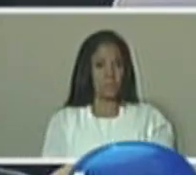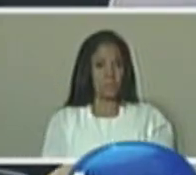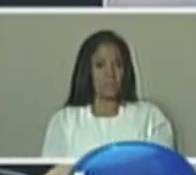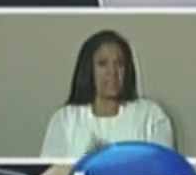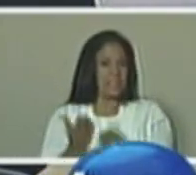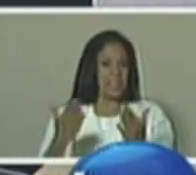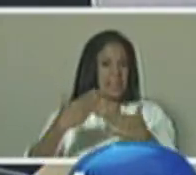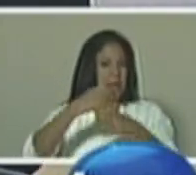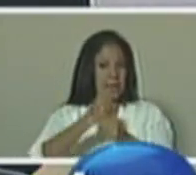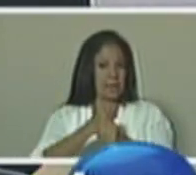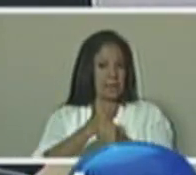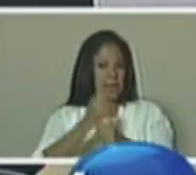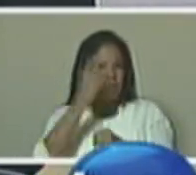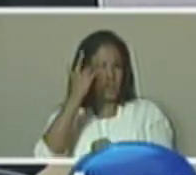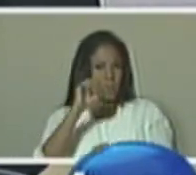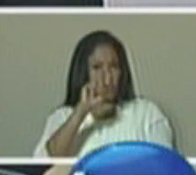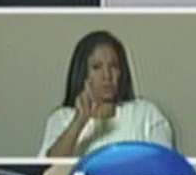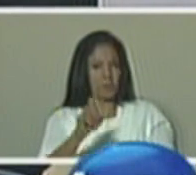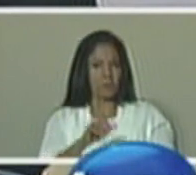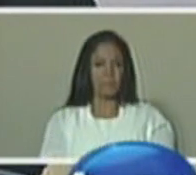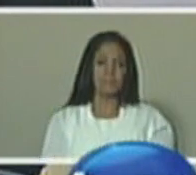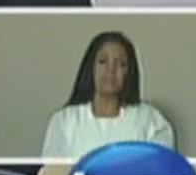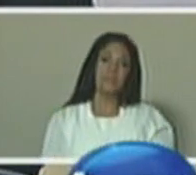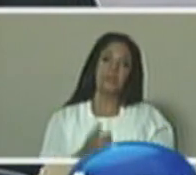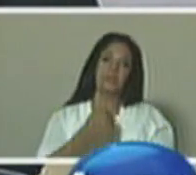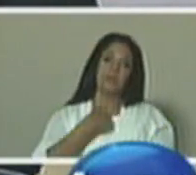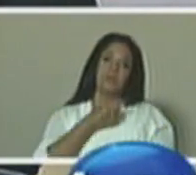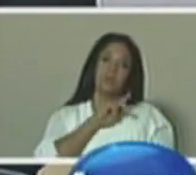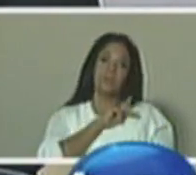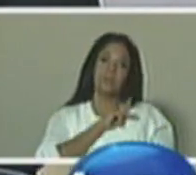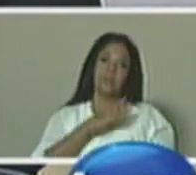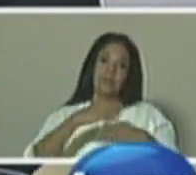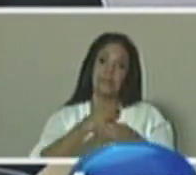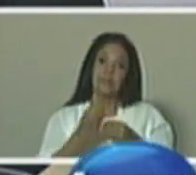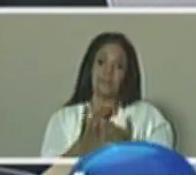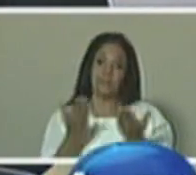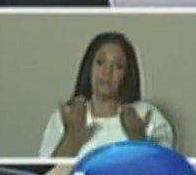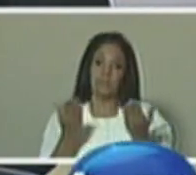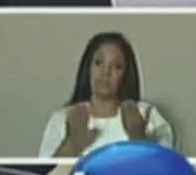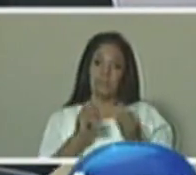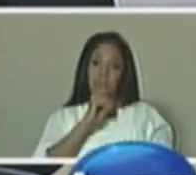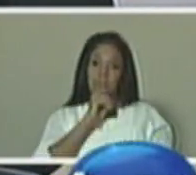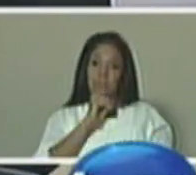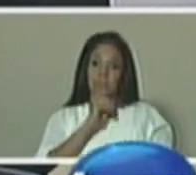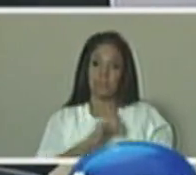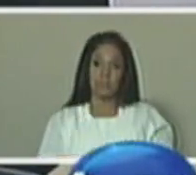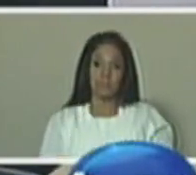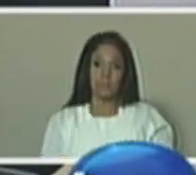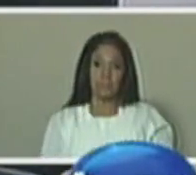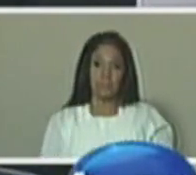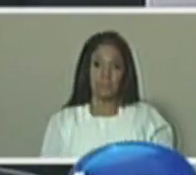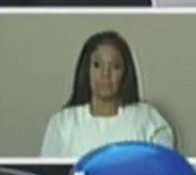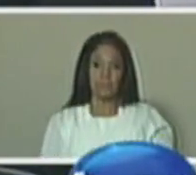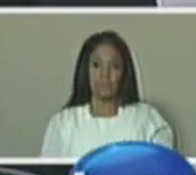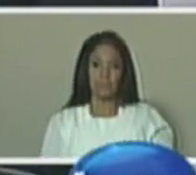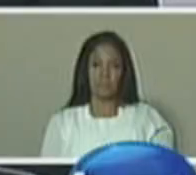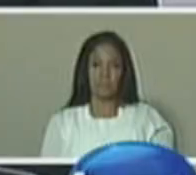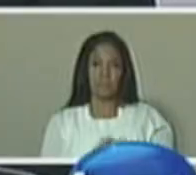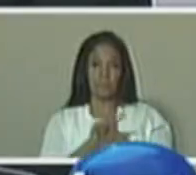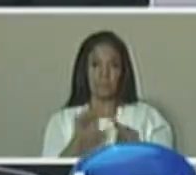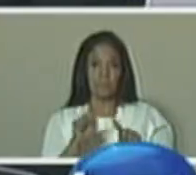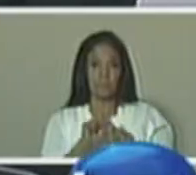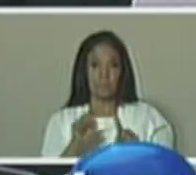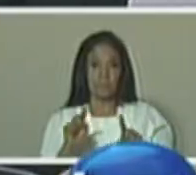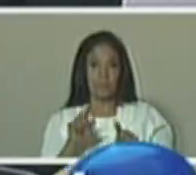qué? ¿Qué harías tú, Ismael? Bueno, yo haría muchas cosas. Es una pregunta difícil en este momento. Pero yo lo único que puedo decirte